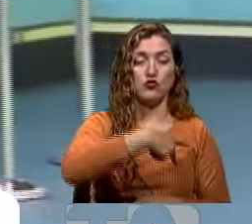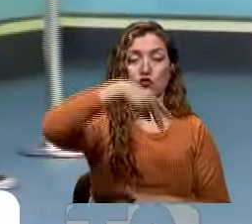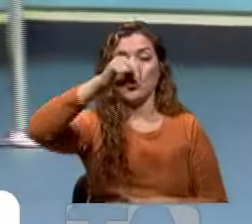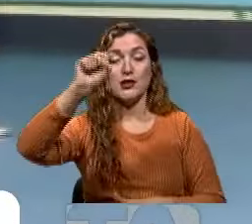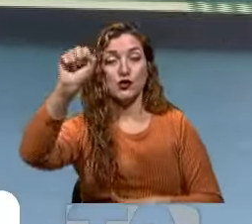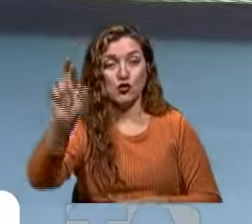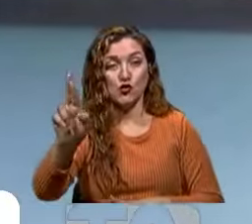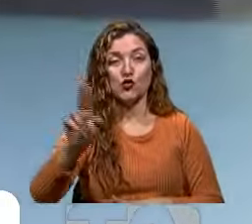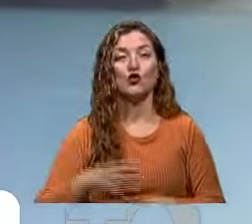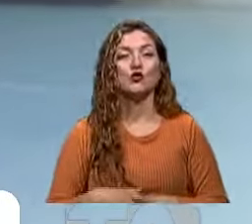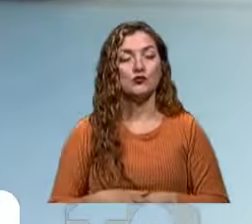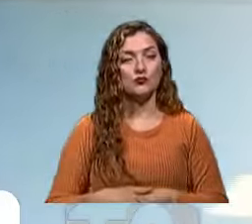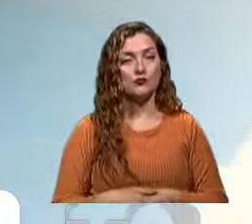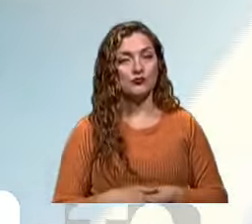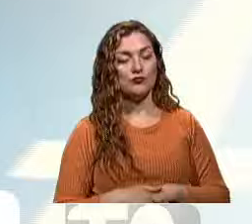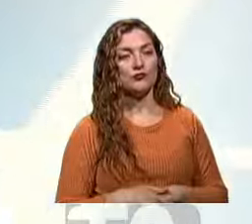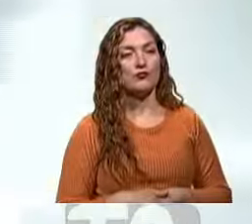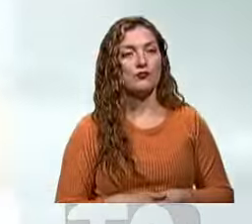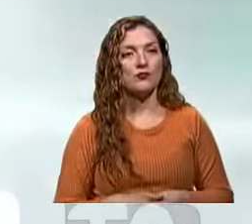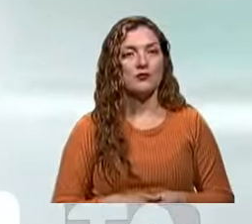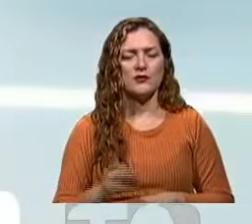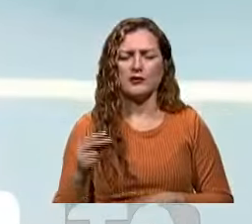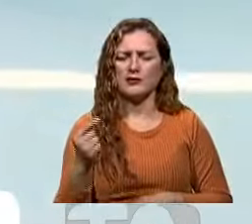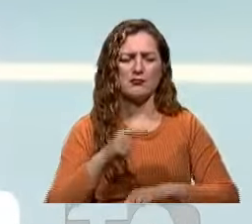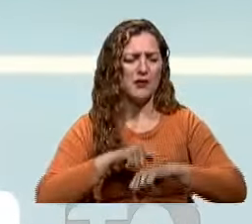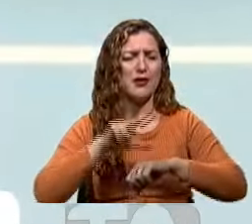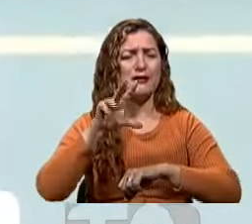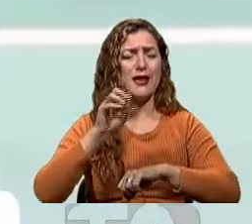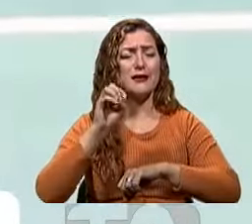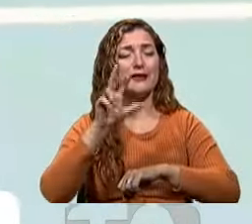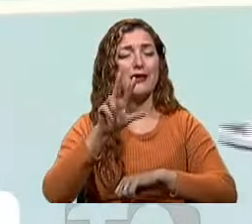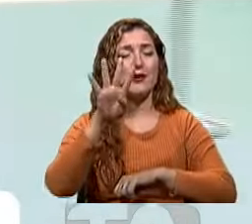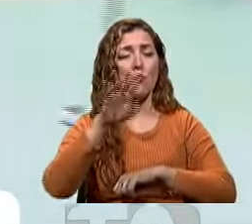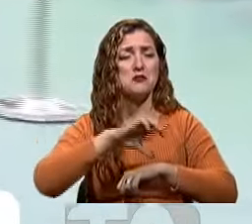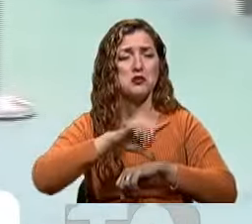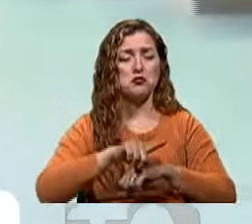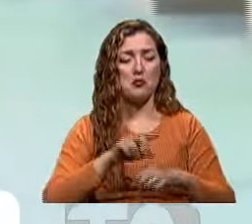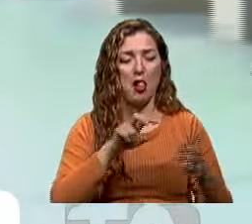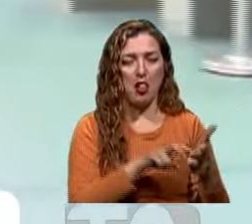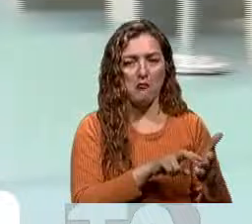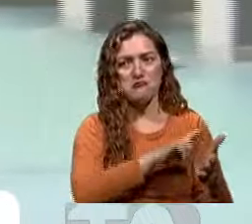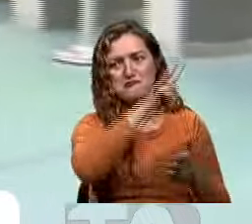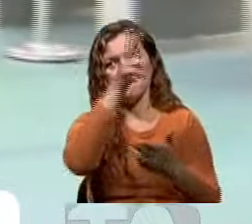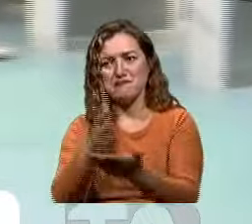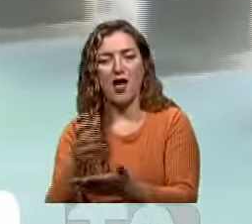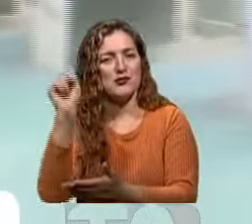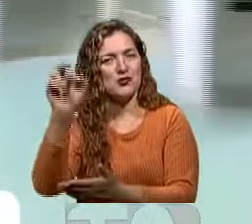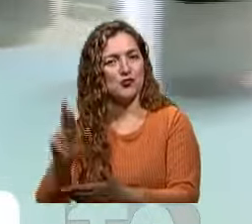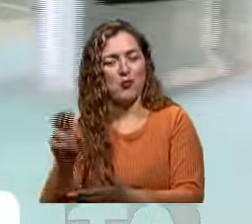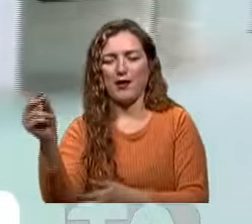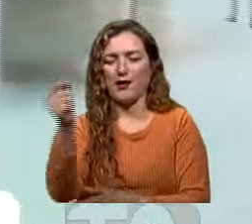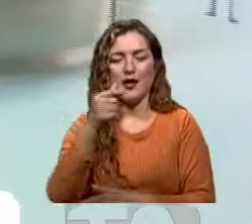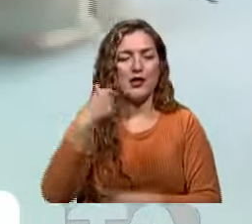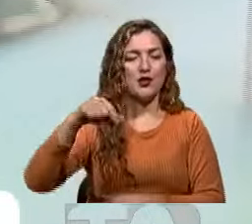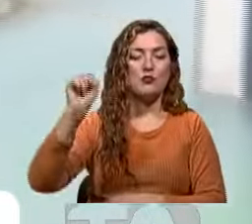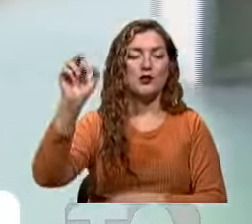ciudad. Y es que recordemos, es realmente rápido, son apenas 34 minutos los que a ustedes les toma llegar desde Quitumbe en